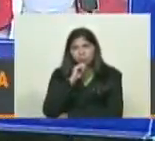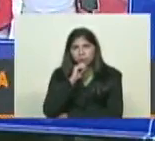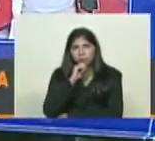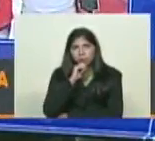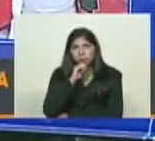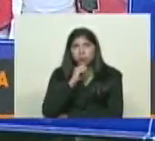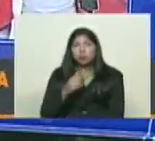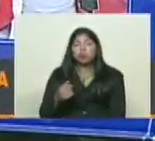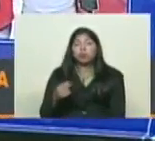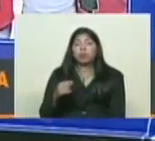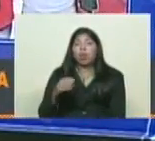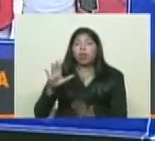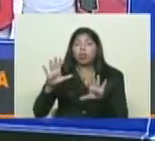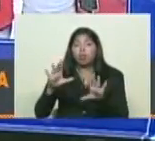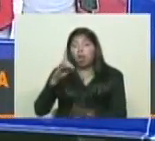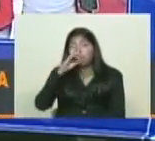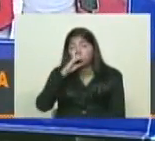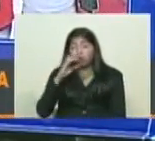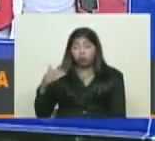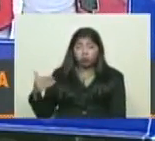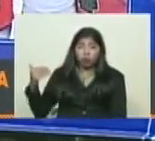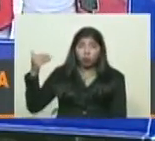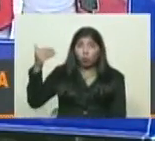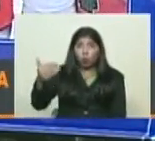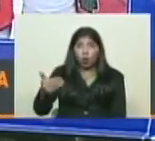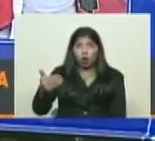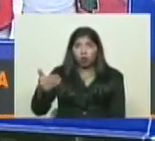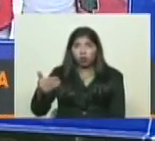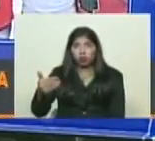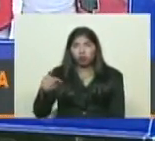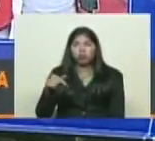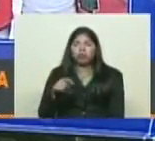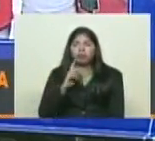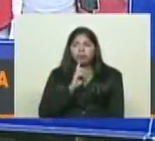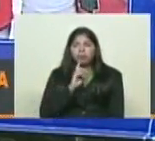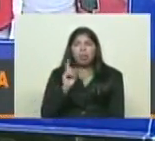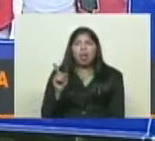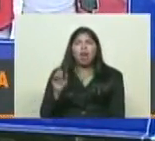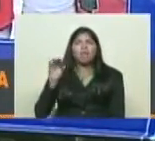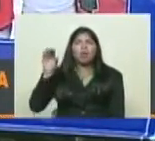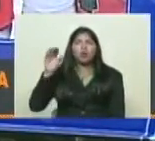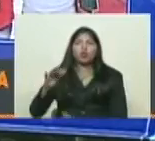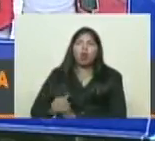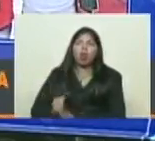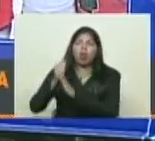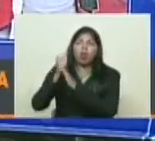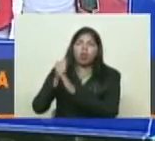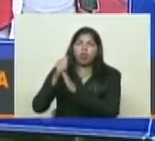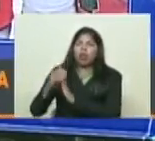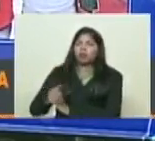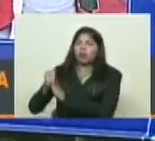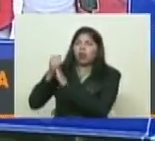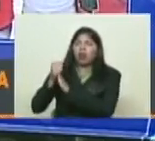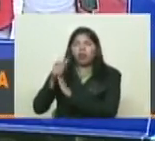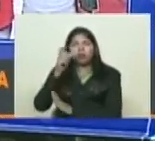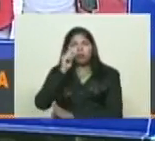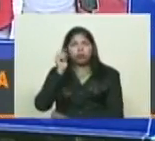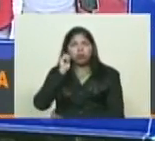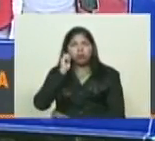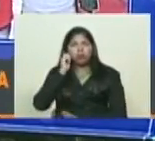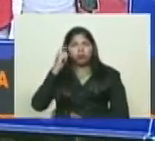década por venir, uno ve a unos dirigentes, a unos hombres, a unas mujeres